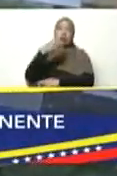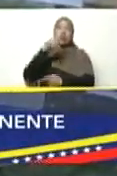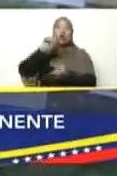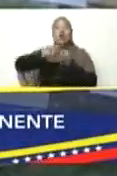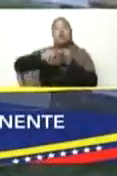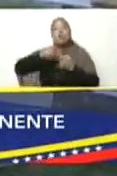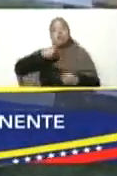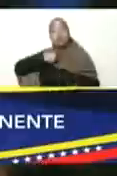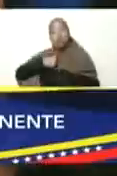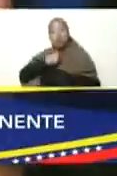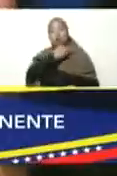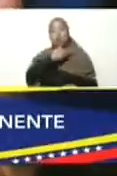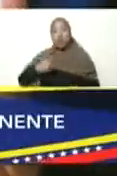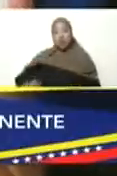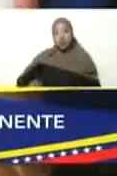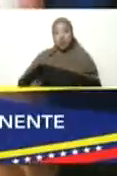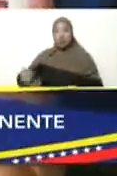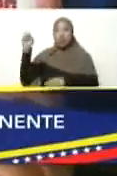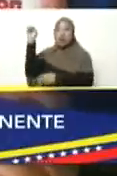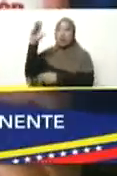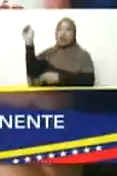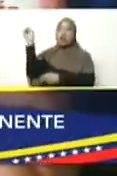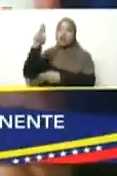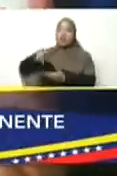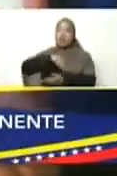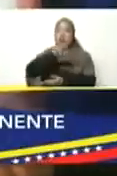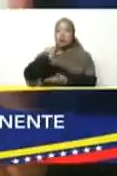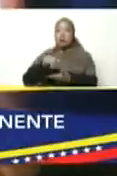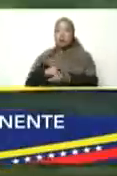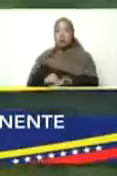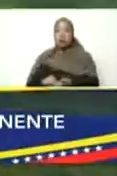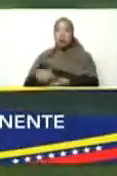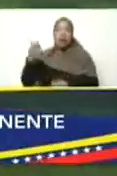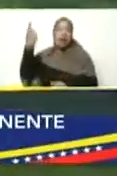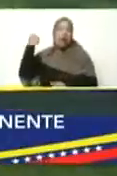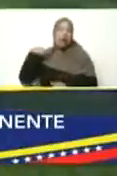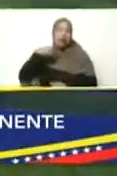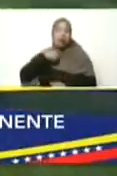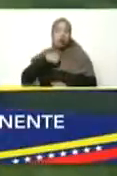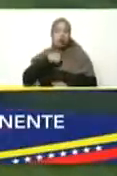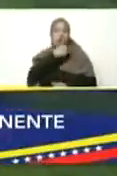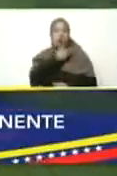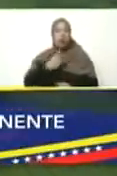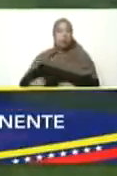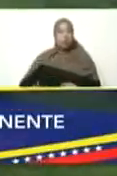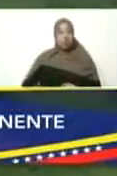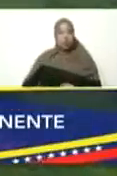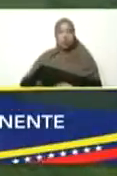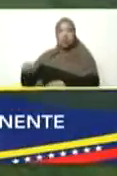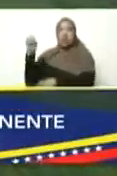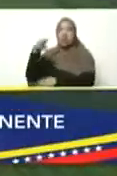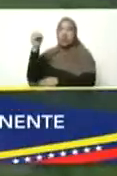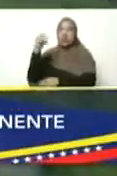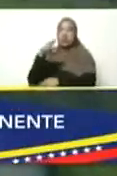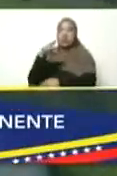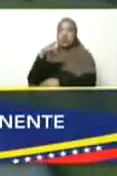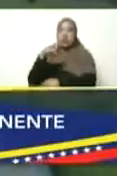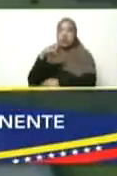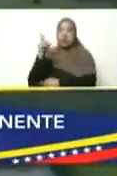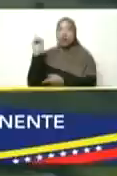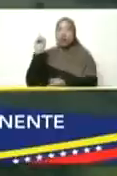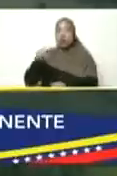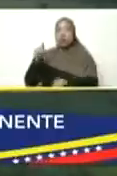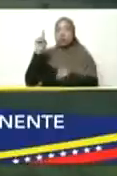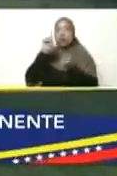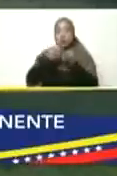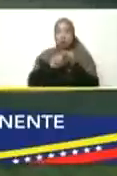Cilia Flores era presidenta. Después, entre el periodo en que yo fui presidente de la Asamblea Nacional, y estuvo Cilita también,